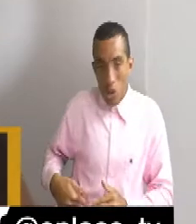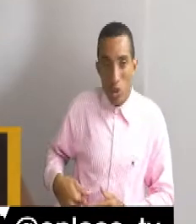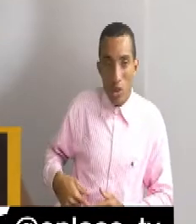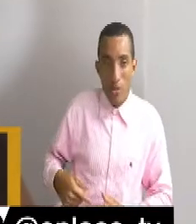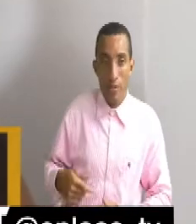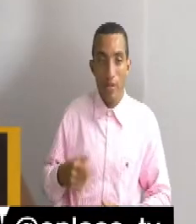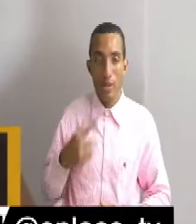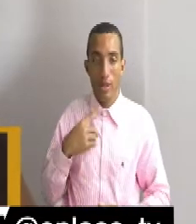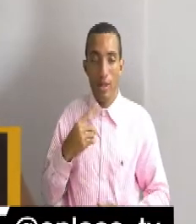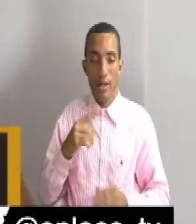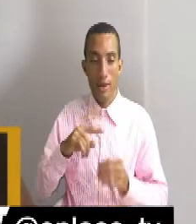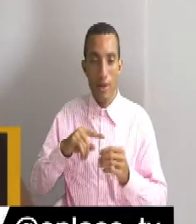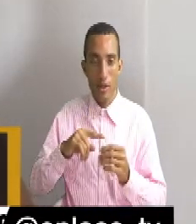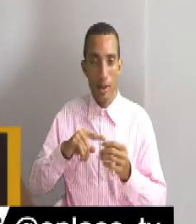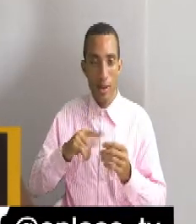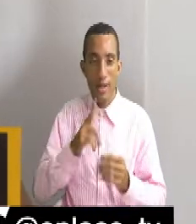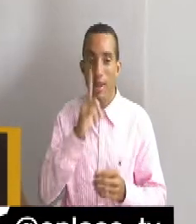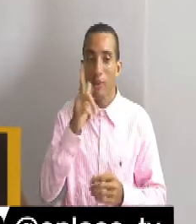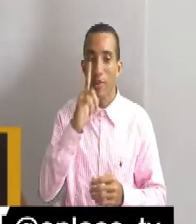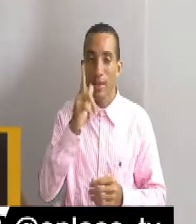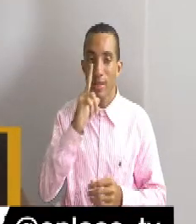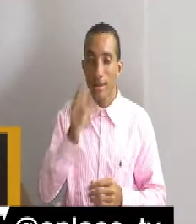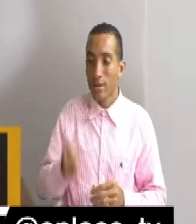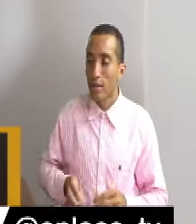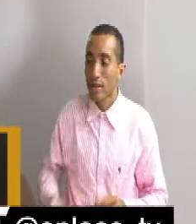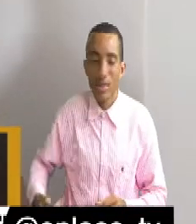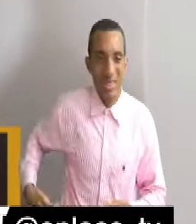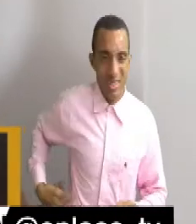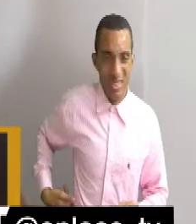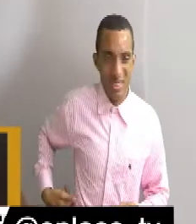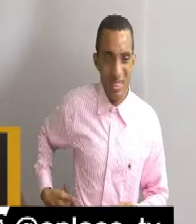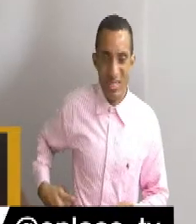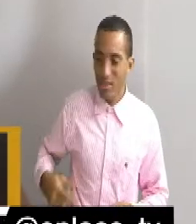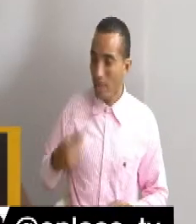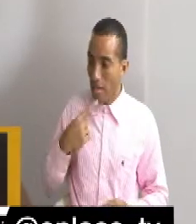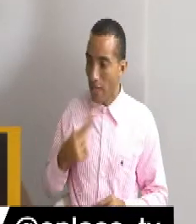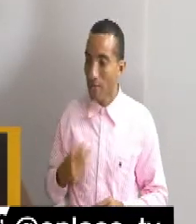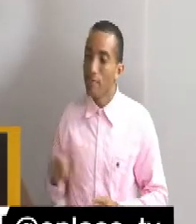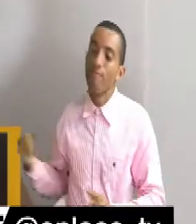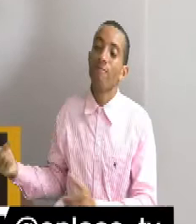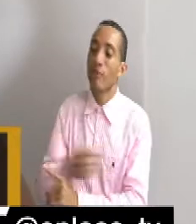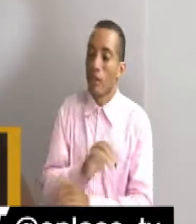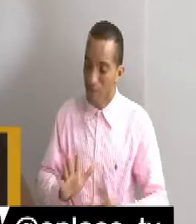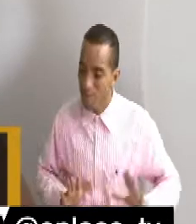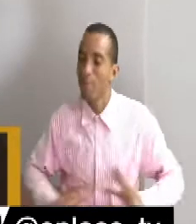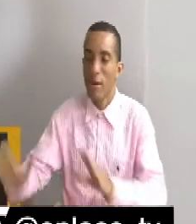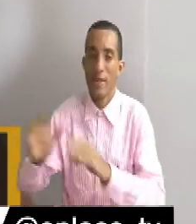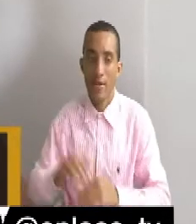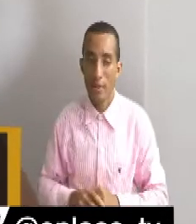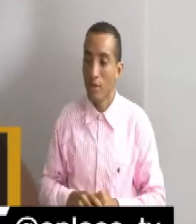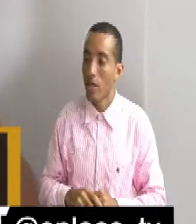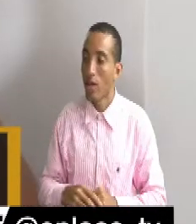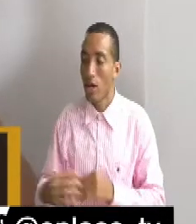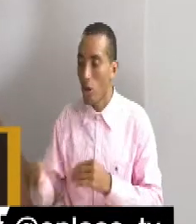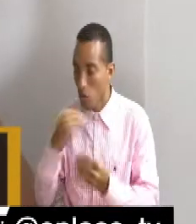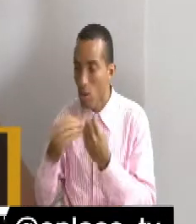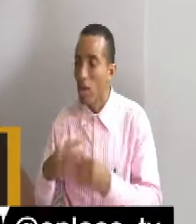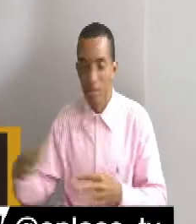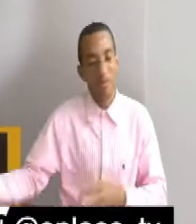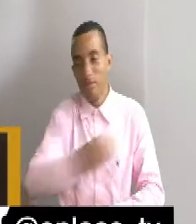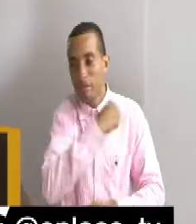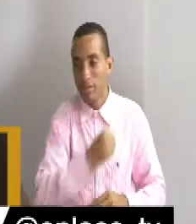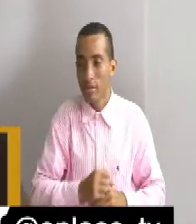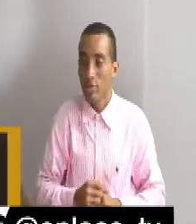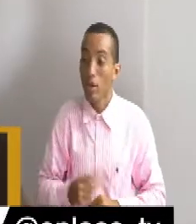por detrás, me lo golpean, me le quitan el refrigerio, le dice que si él no